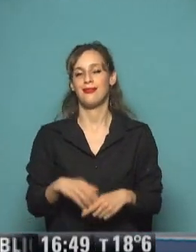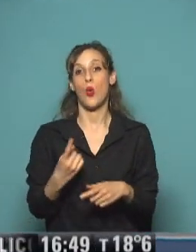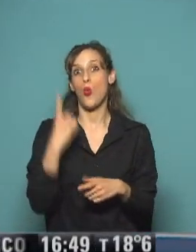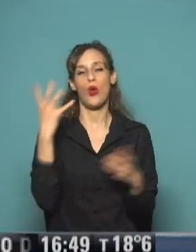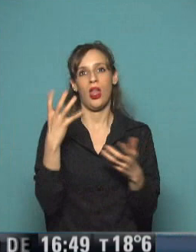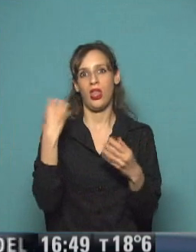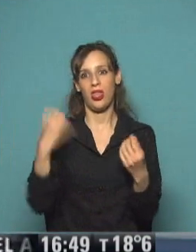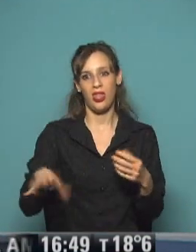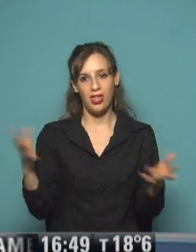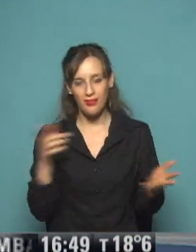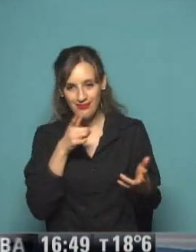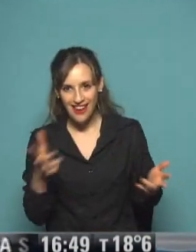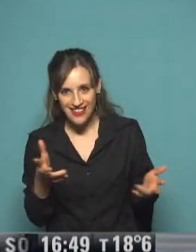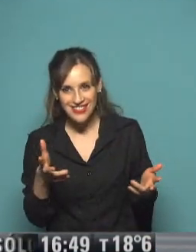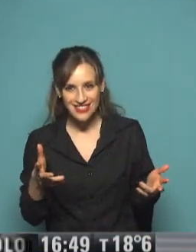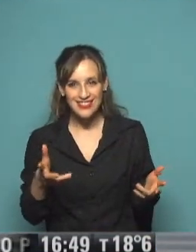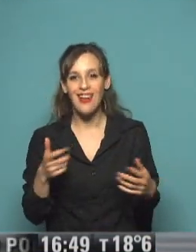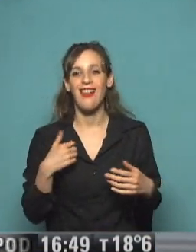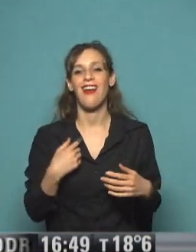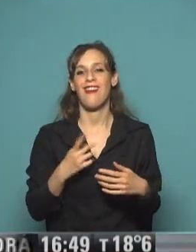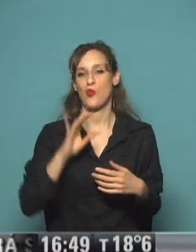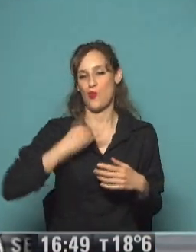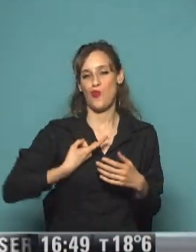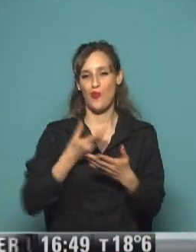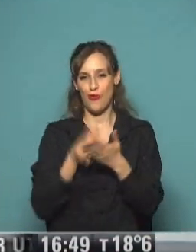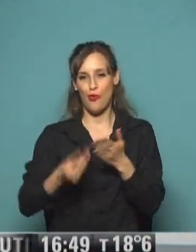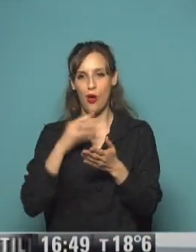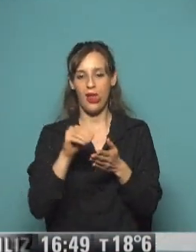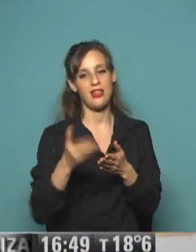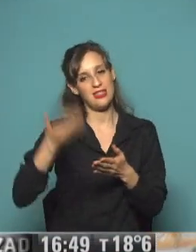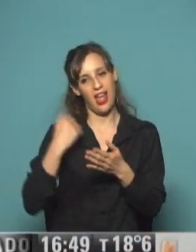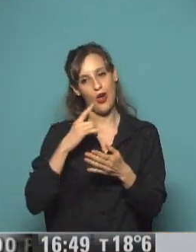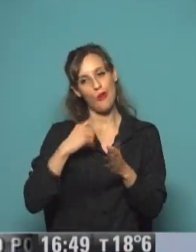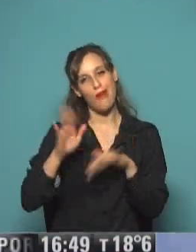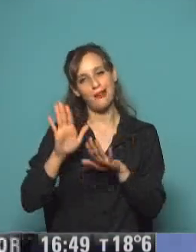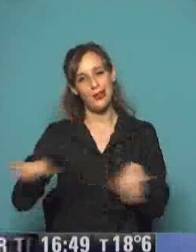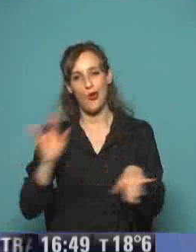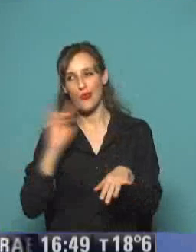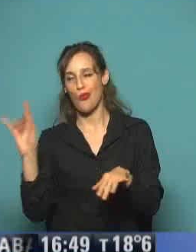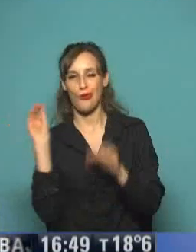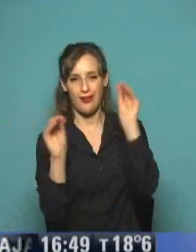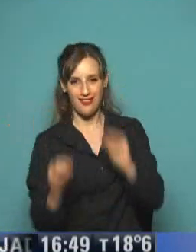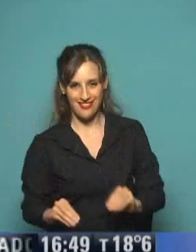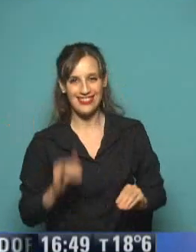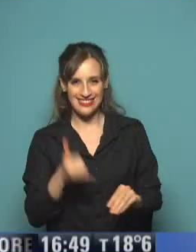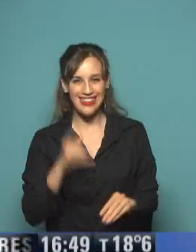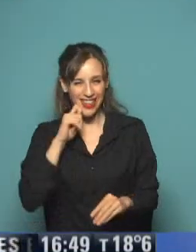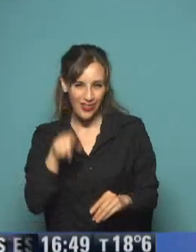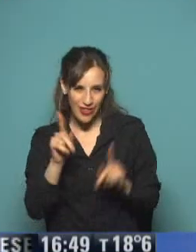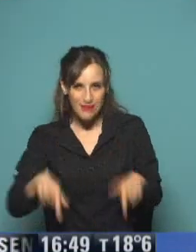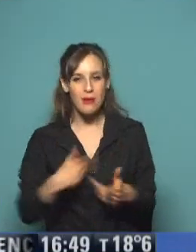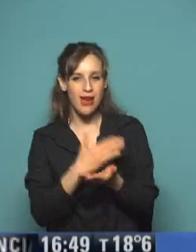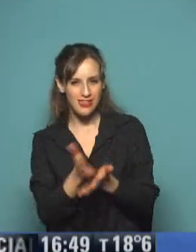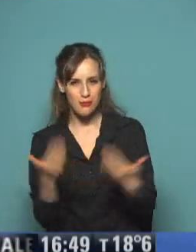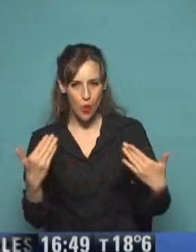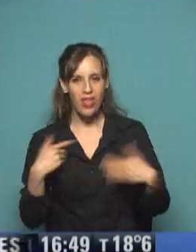voló con la tormenta de ayer. Sacaron el mío para que haya más lugar para el de los chicos. Bueno, que también puede ser, que está buenísimo porque la idea es que ustedes participen. Y de hecho, hay un